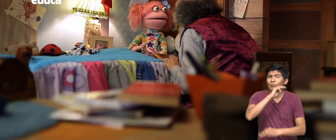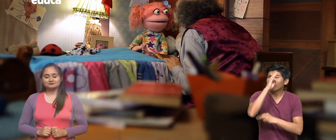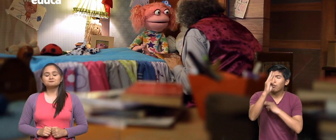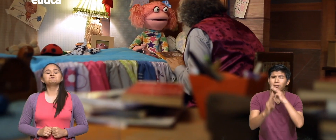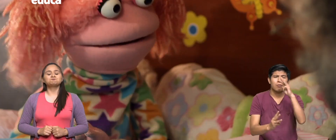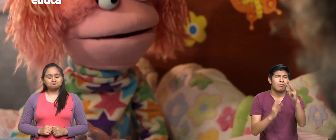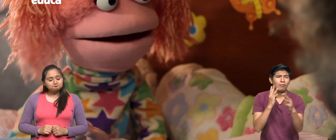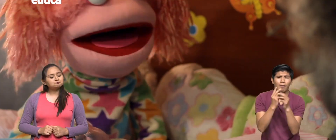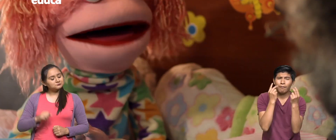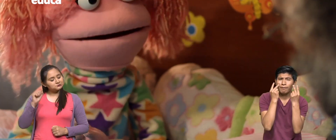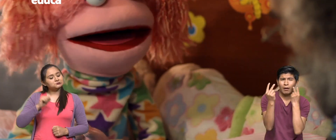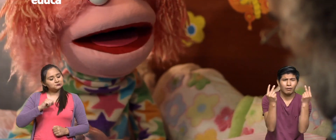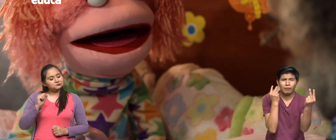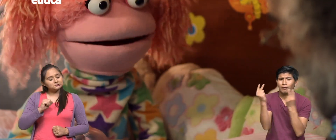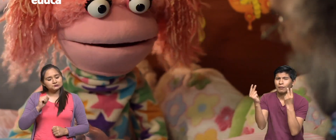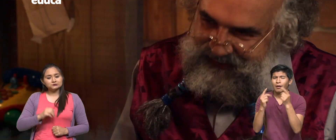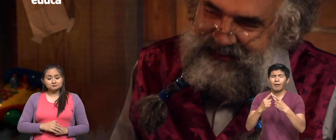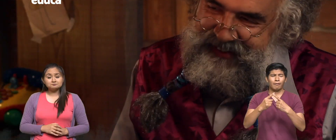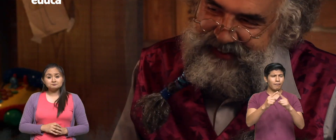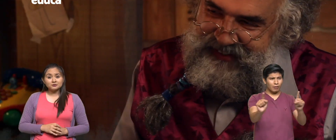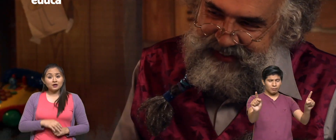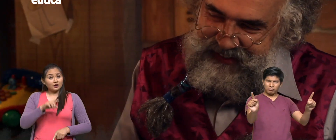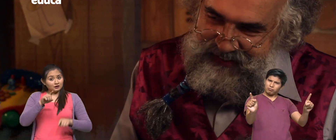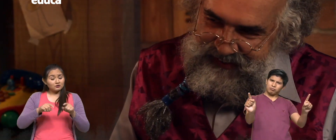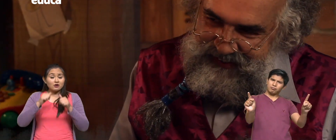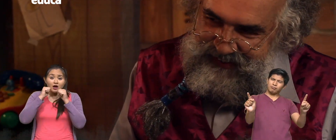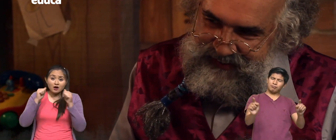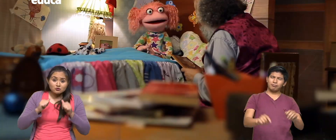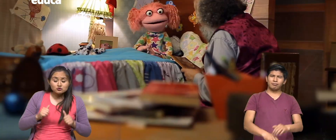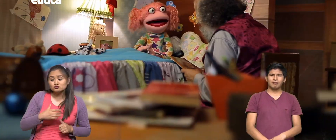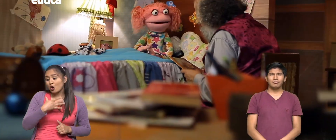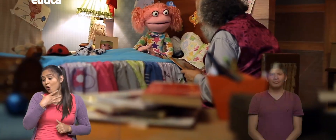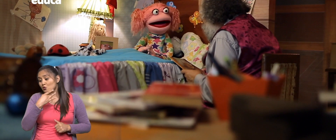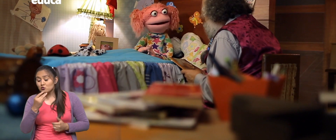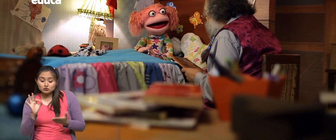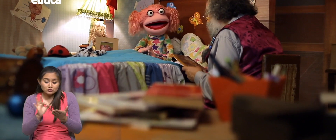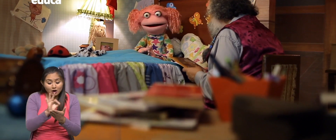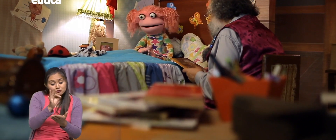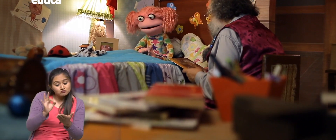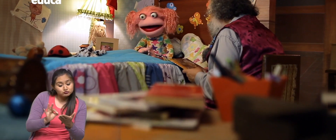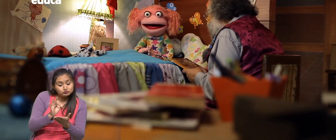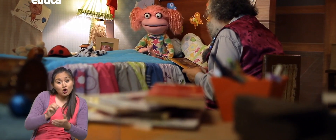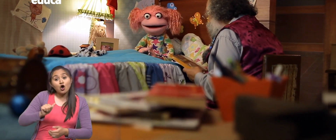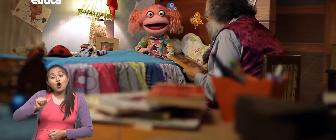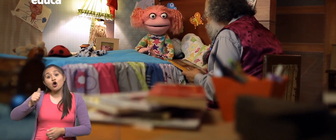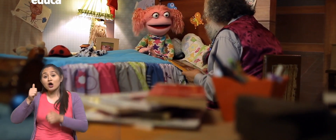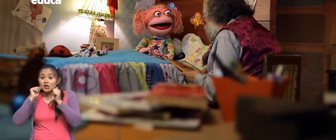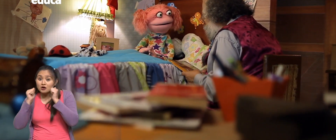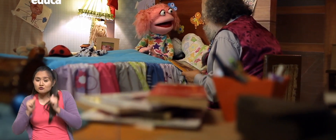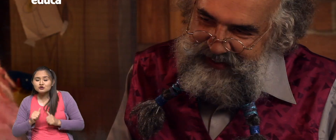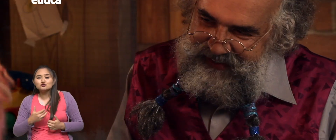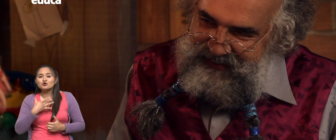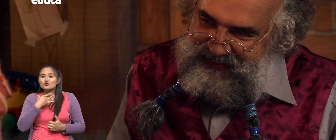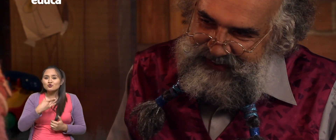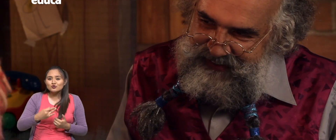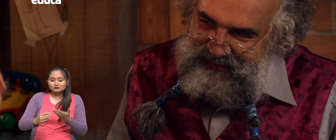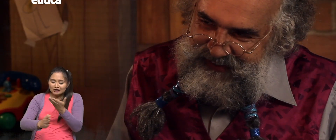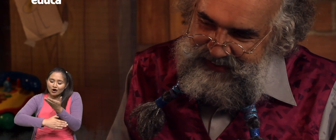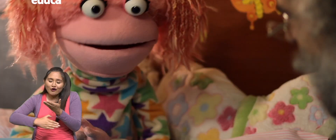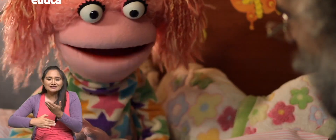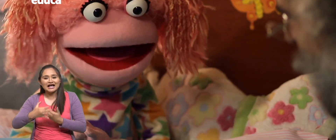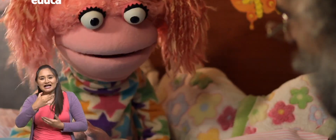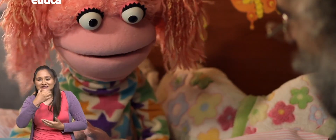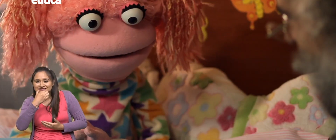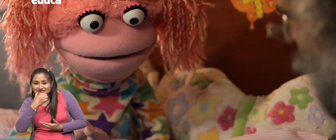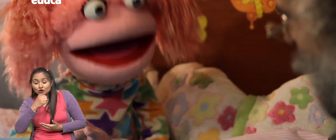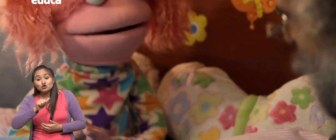mundo. Sí, papo. Algunas abuelitas les gusta tejer. A otras les gusta hacer